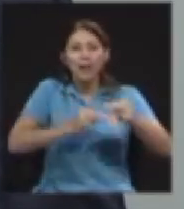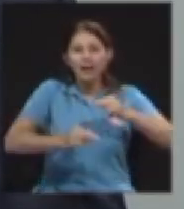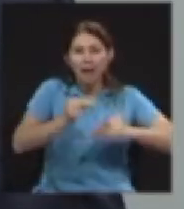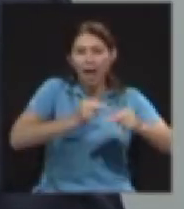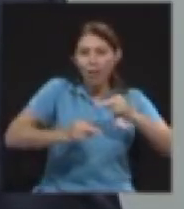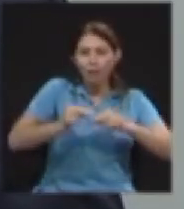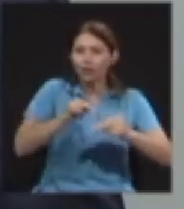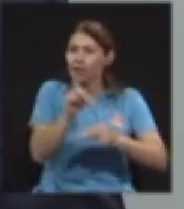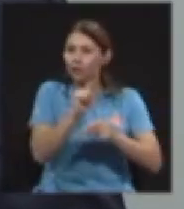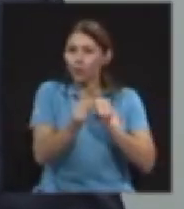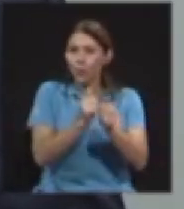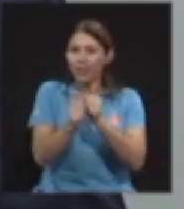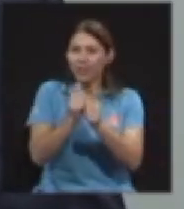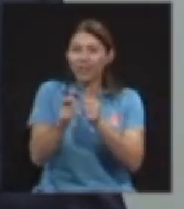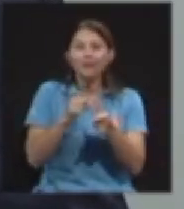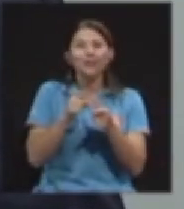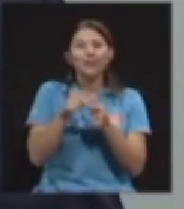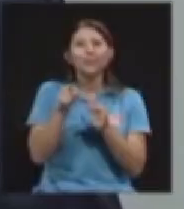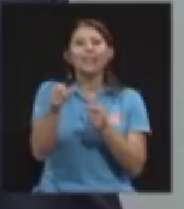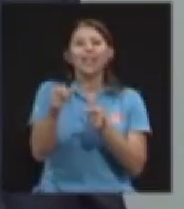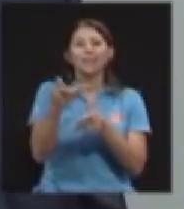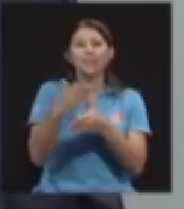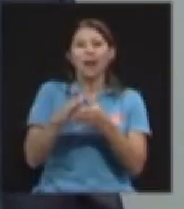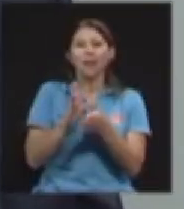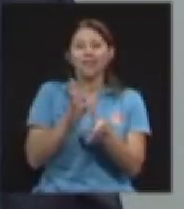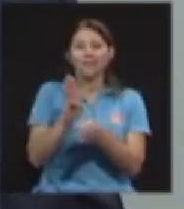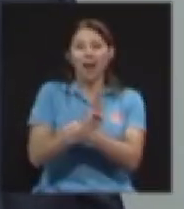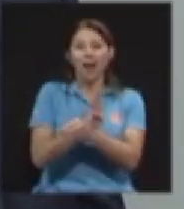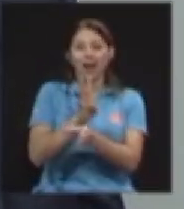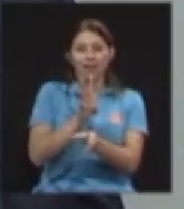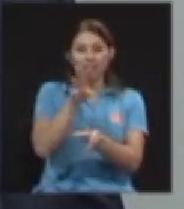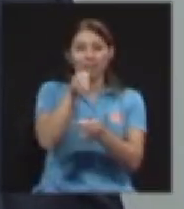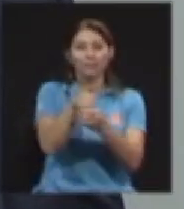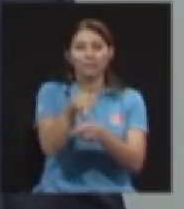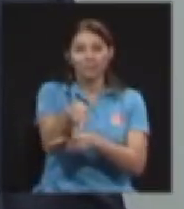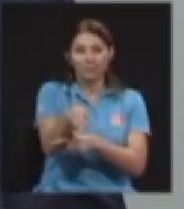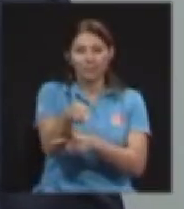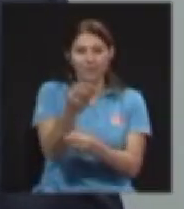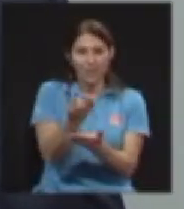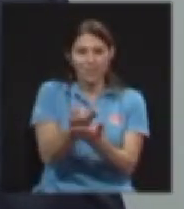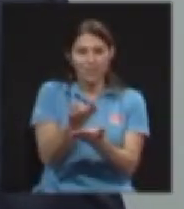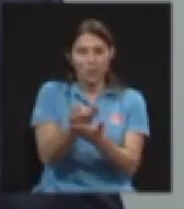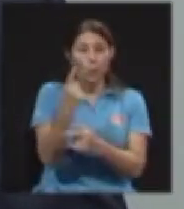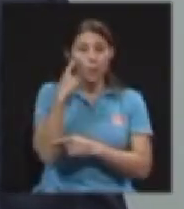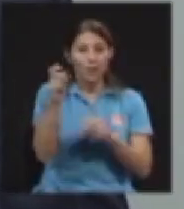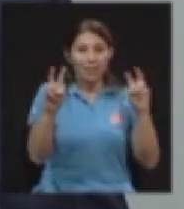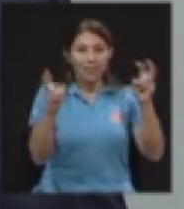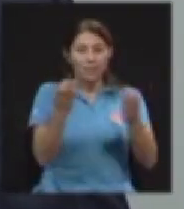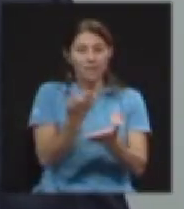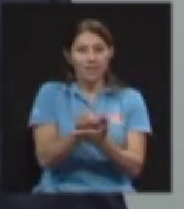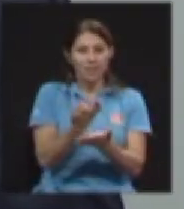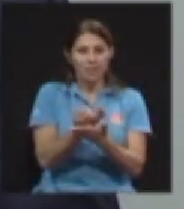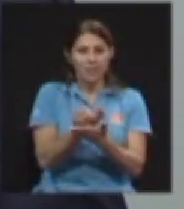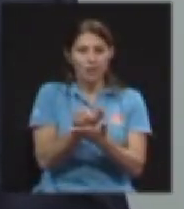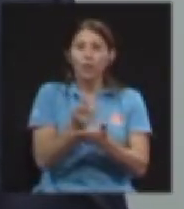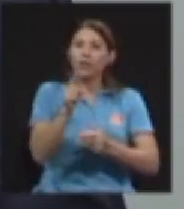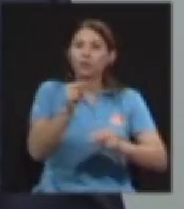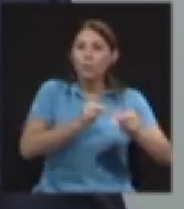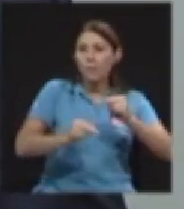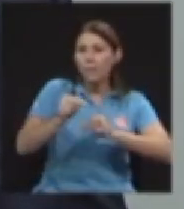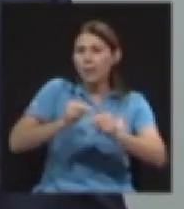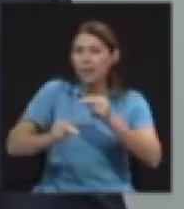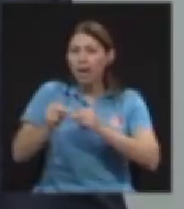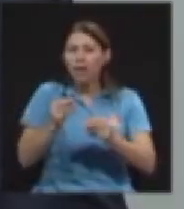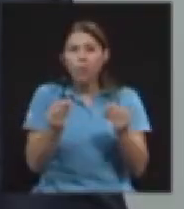Y es ahí donde entra la parte bancaria. Porque en el tema, bueno, la parte financiera, porque en temas financieros es un mercado con mucha